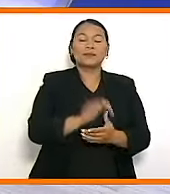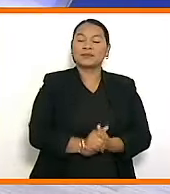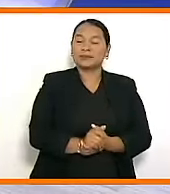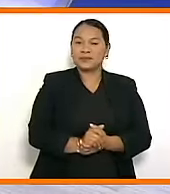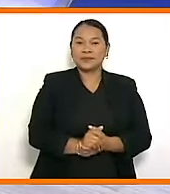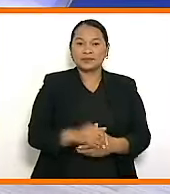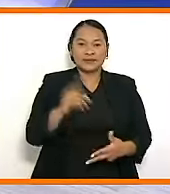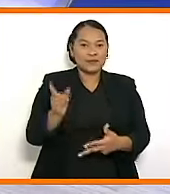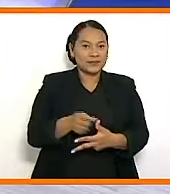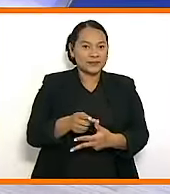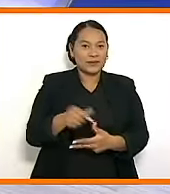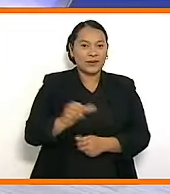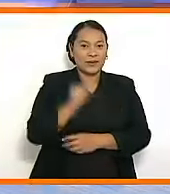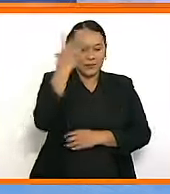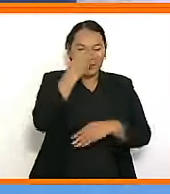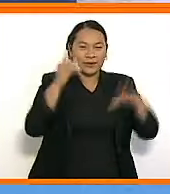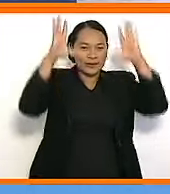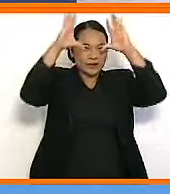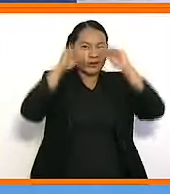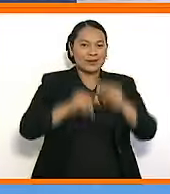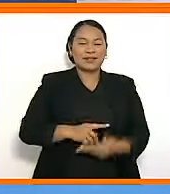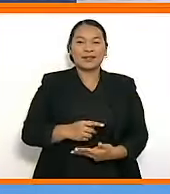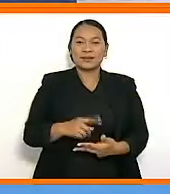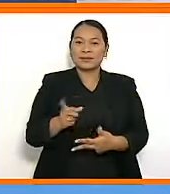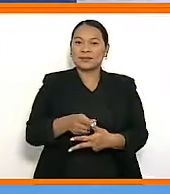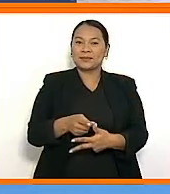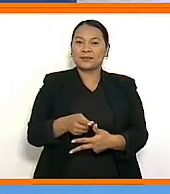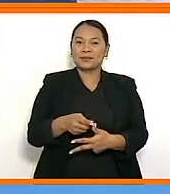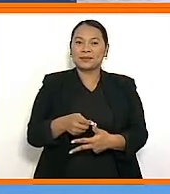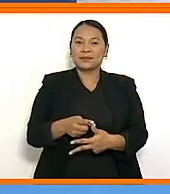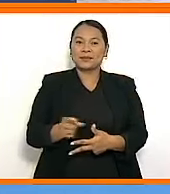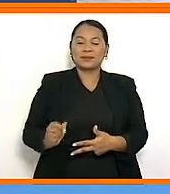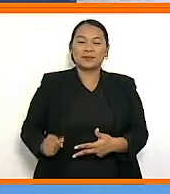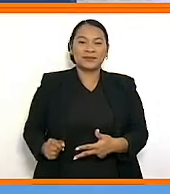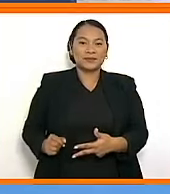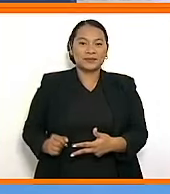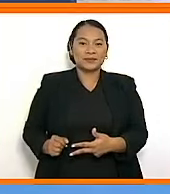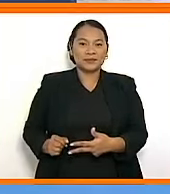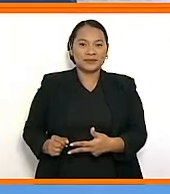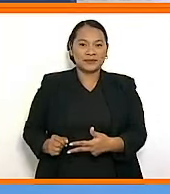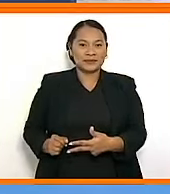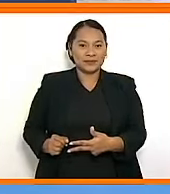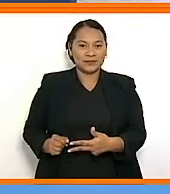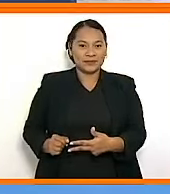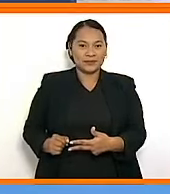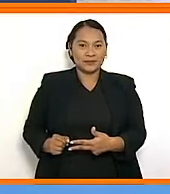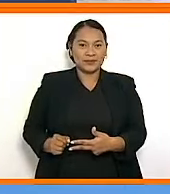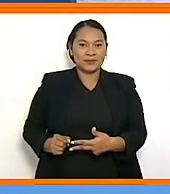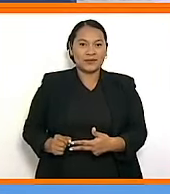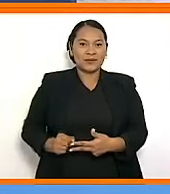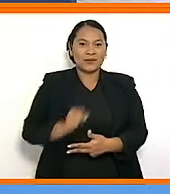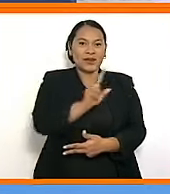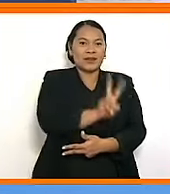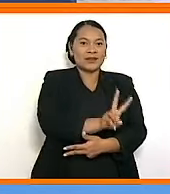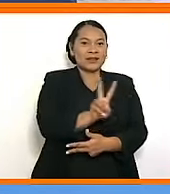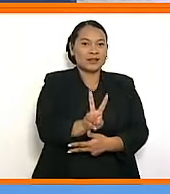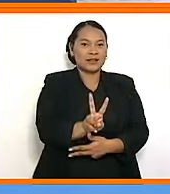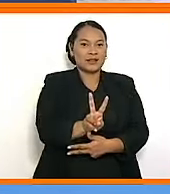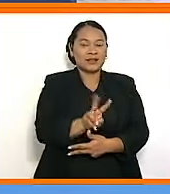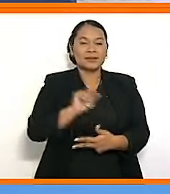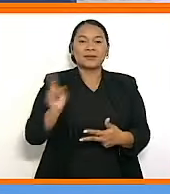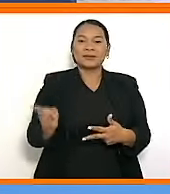junto a Pega 3 en esta linda noche. Y ese primer número ganador es el 22, segundo